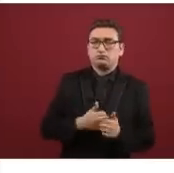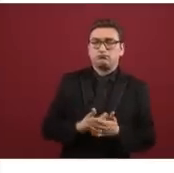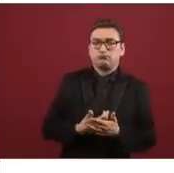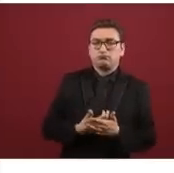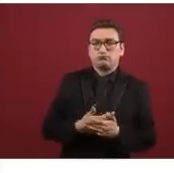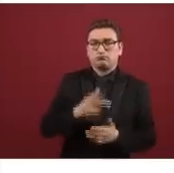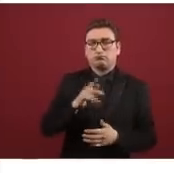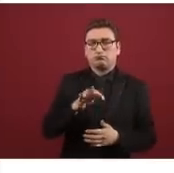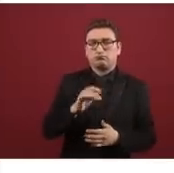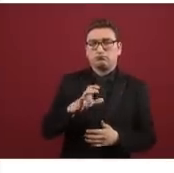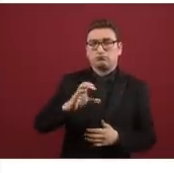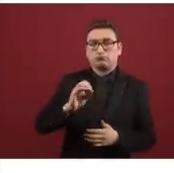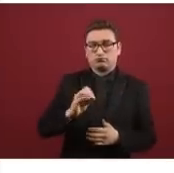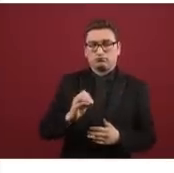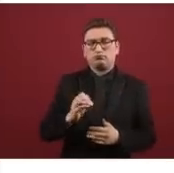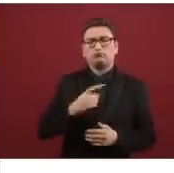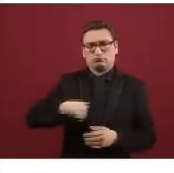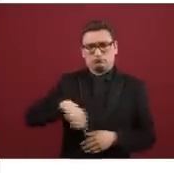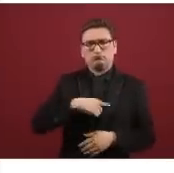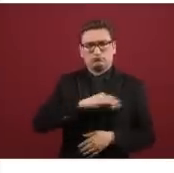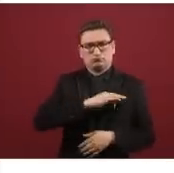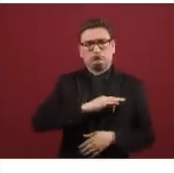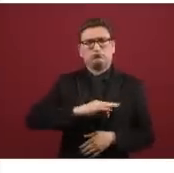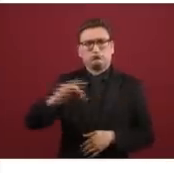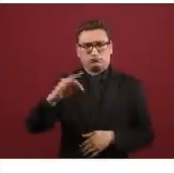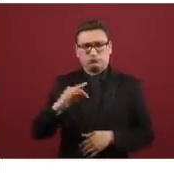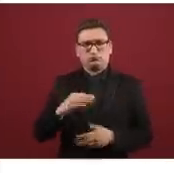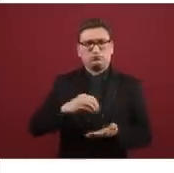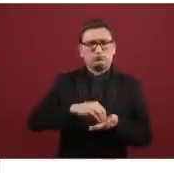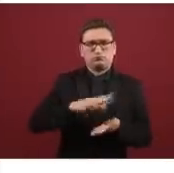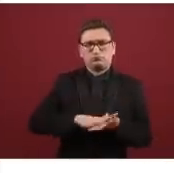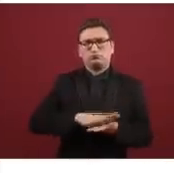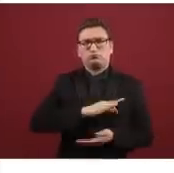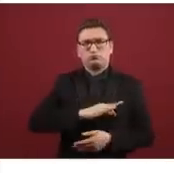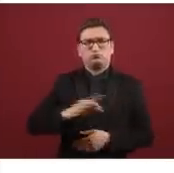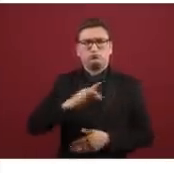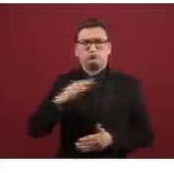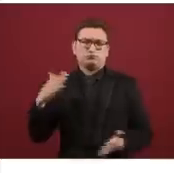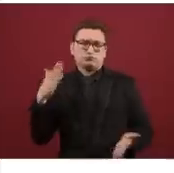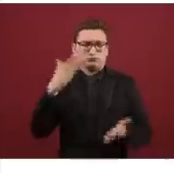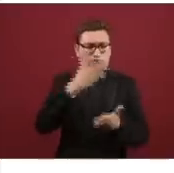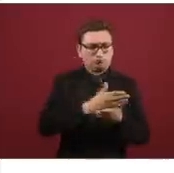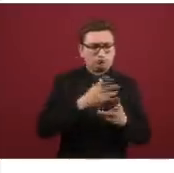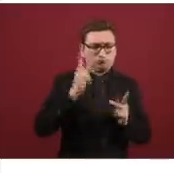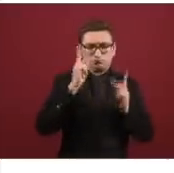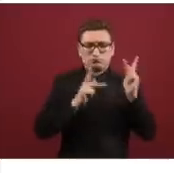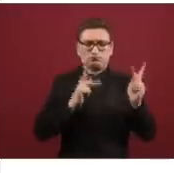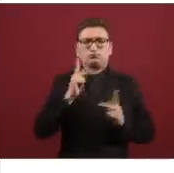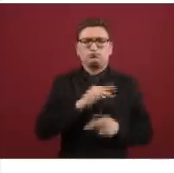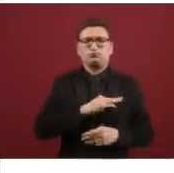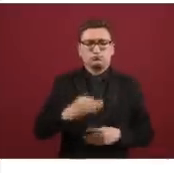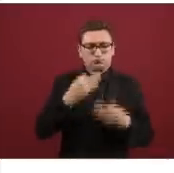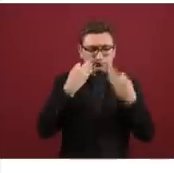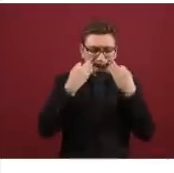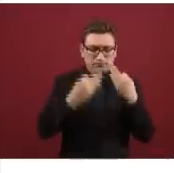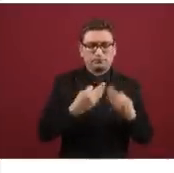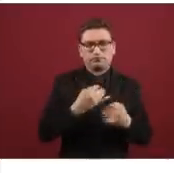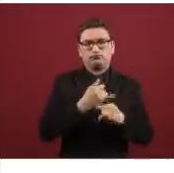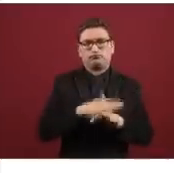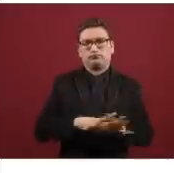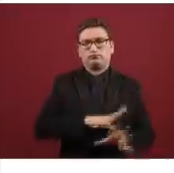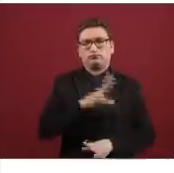gasolinera, pues nosotros podemos ya programar incluso la verificación, porque podríamos constatar todos los